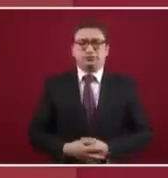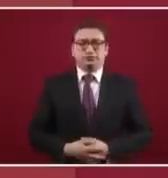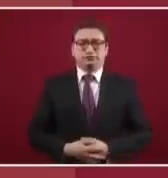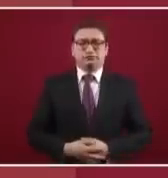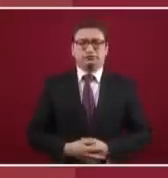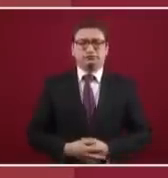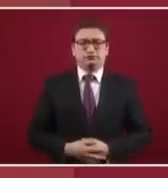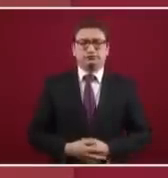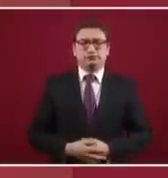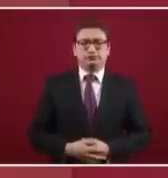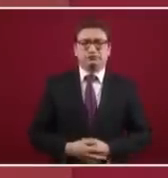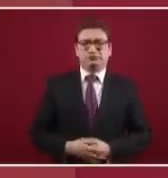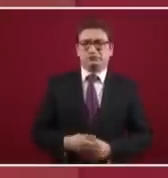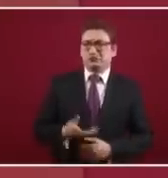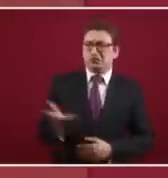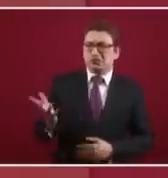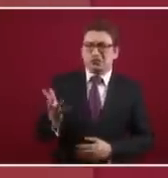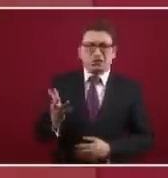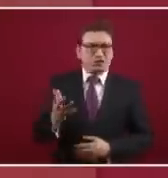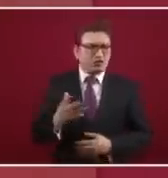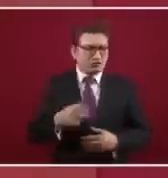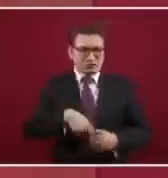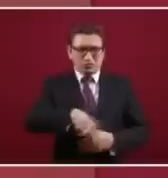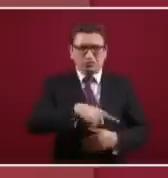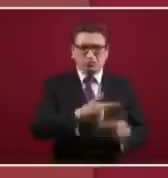Nunca se hizo nada por los jóvenes.